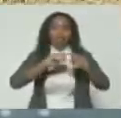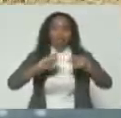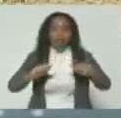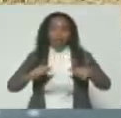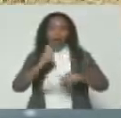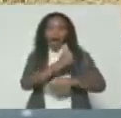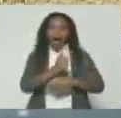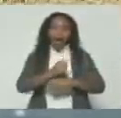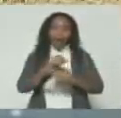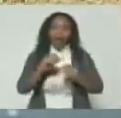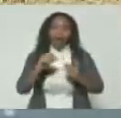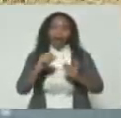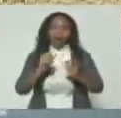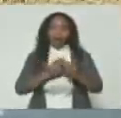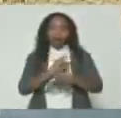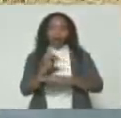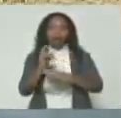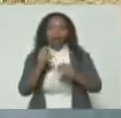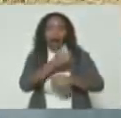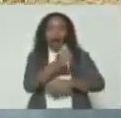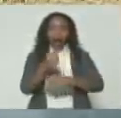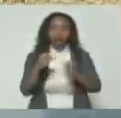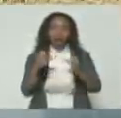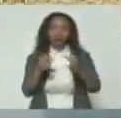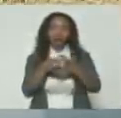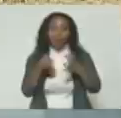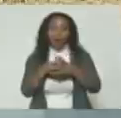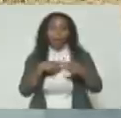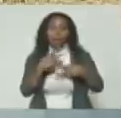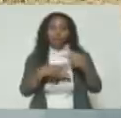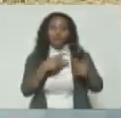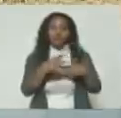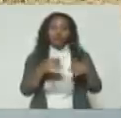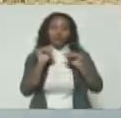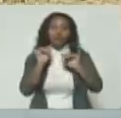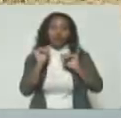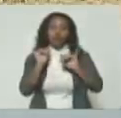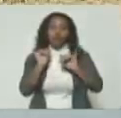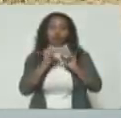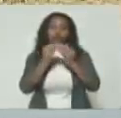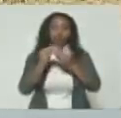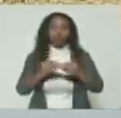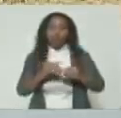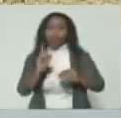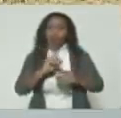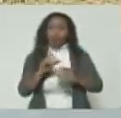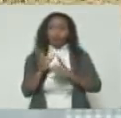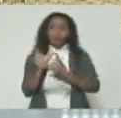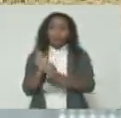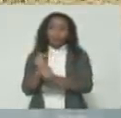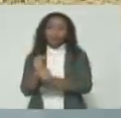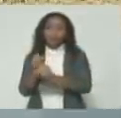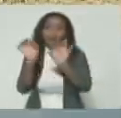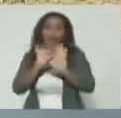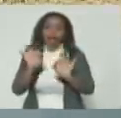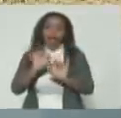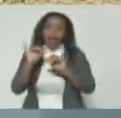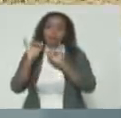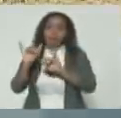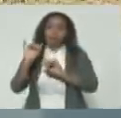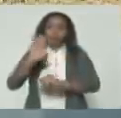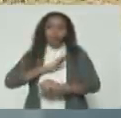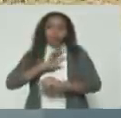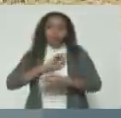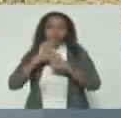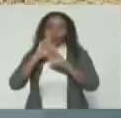finca, cada hacienda, cada grupo productivo debe ser autosustentable. No dependan de nadie, creen sus propias